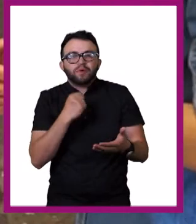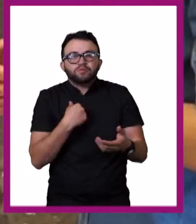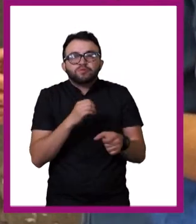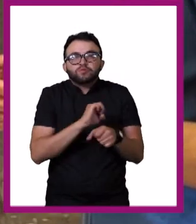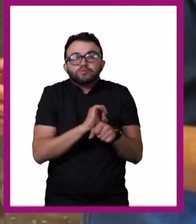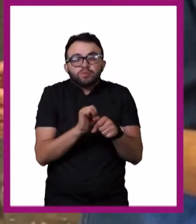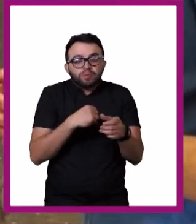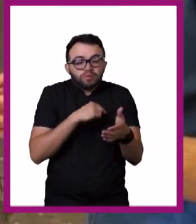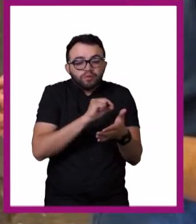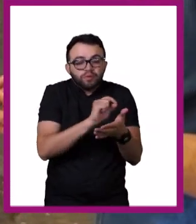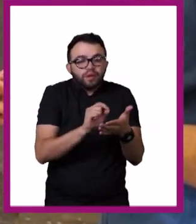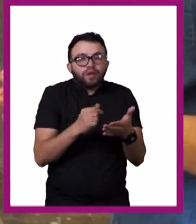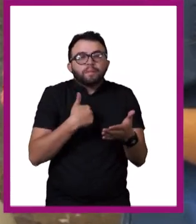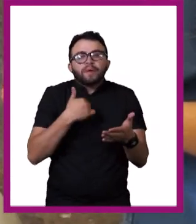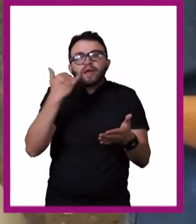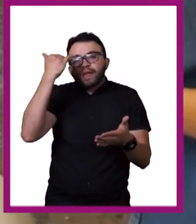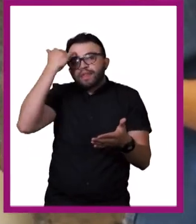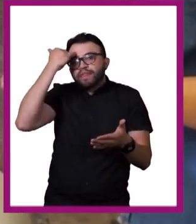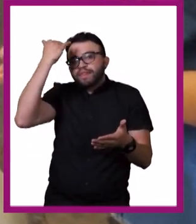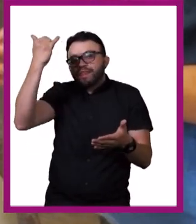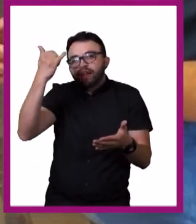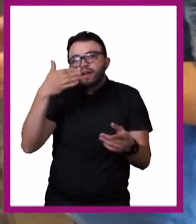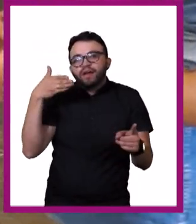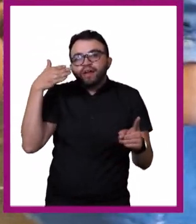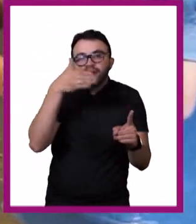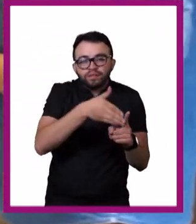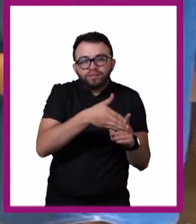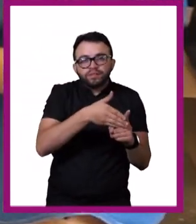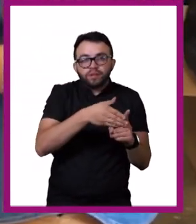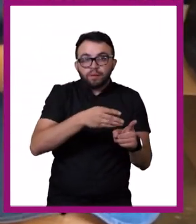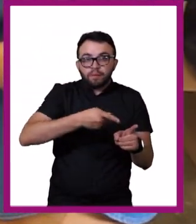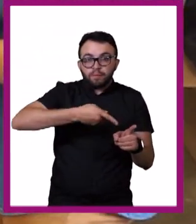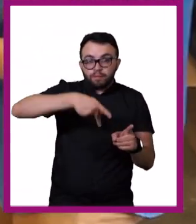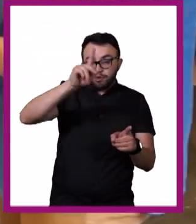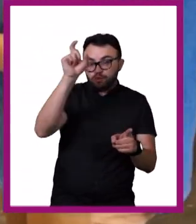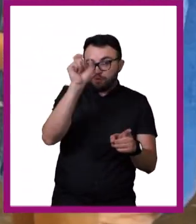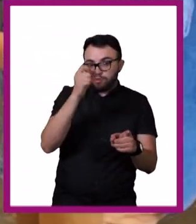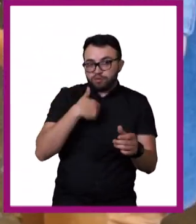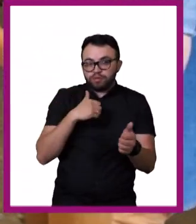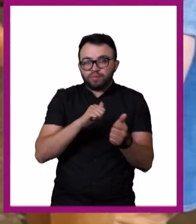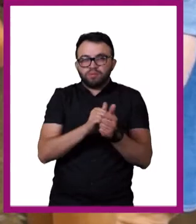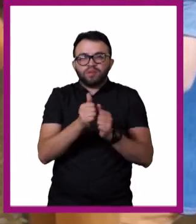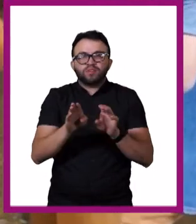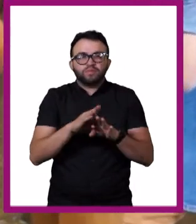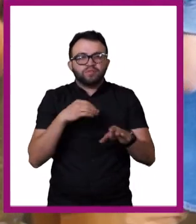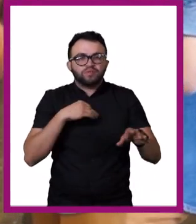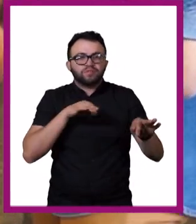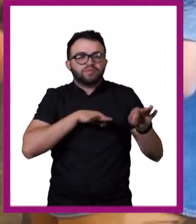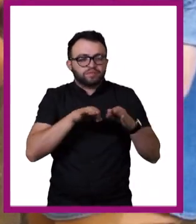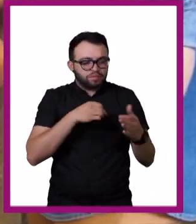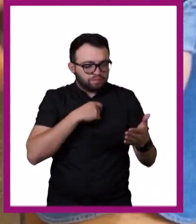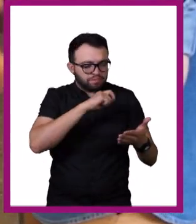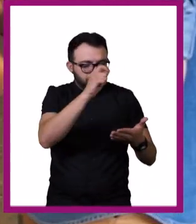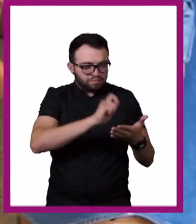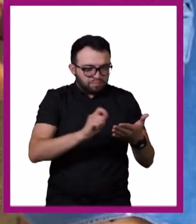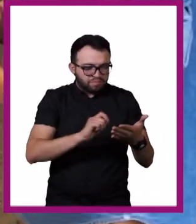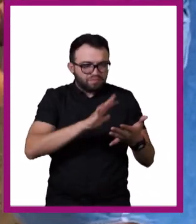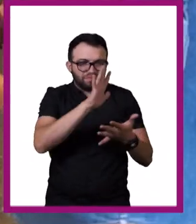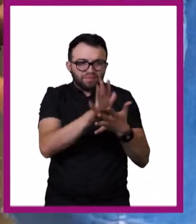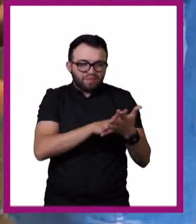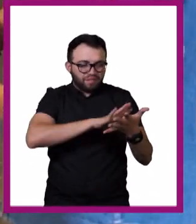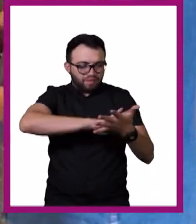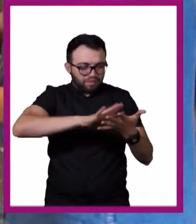muy específica, quiero que sea así. Pero Ujú. cuando empiezas a trabajar, empiezas a manchar, empiezas a